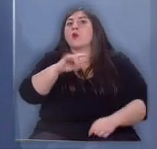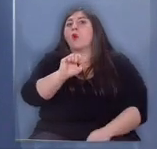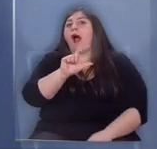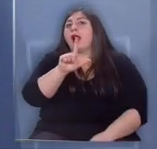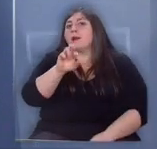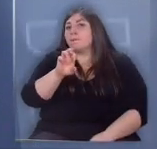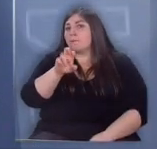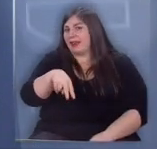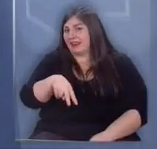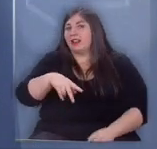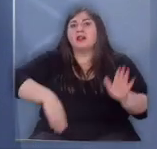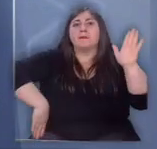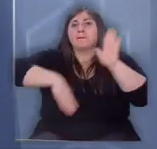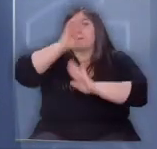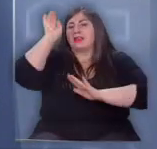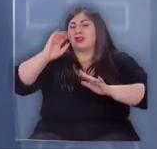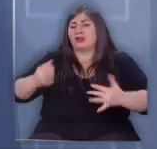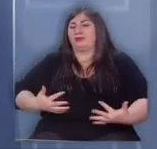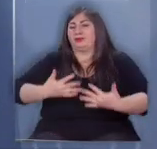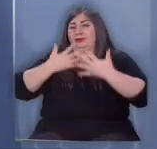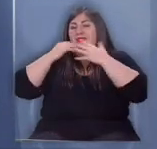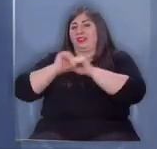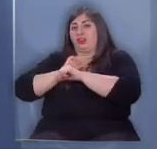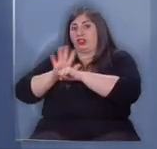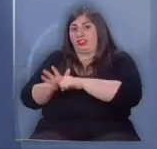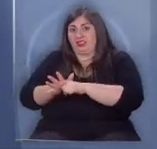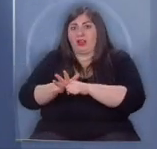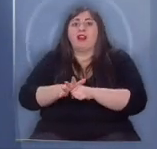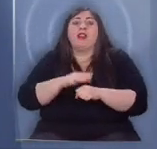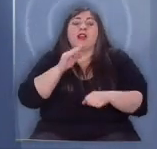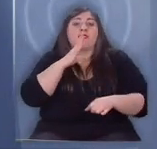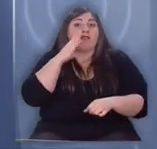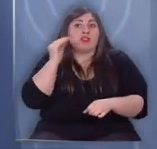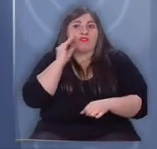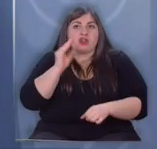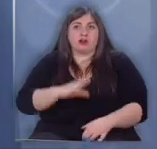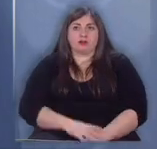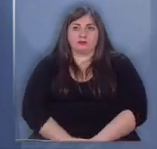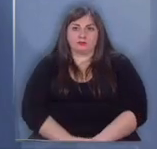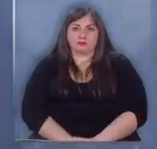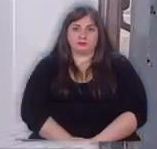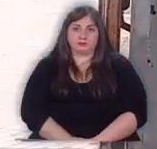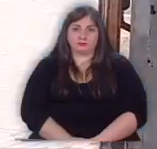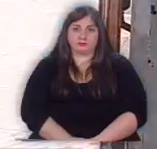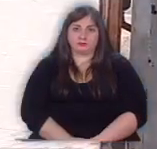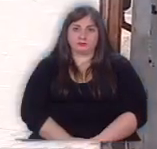La comuna es la que tiene el mayor número de contagiados con COVID-19 en el Biobío.